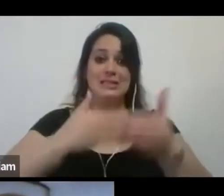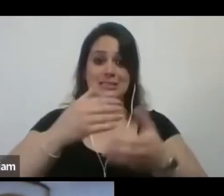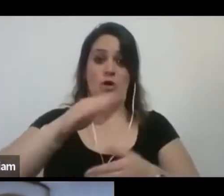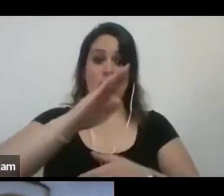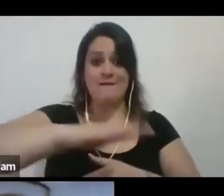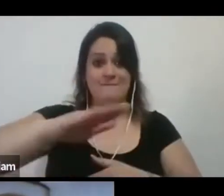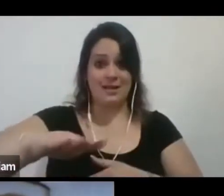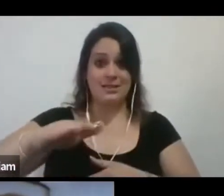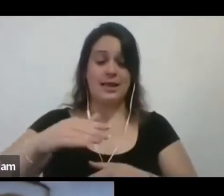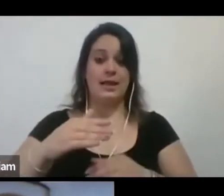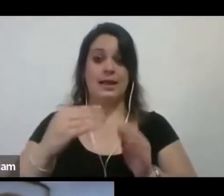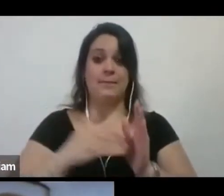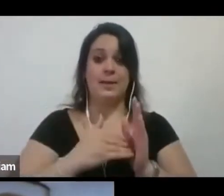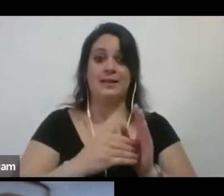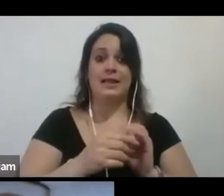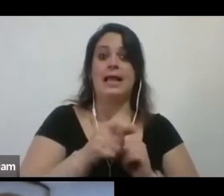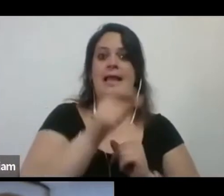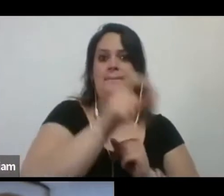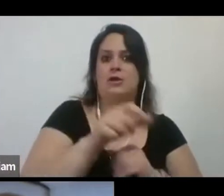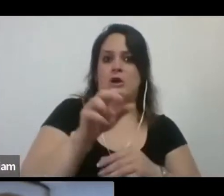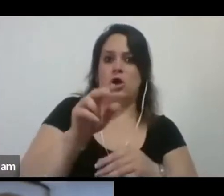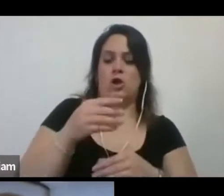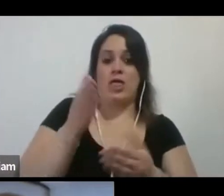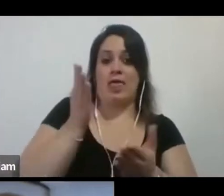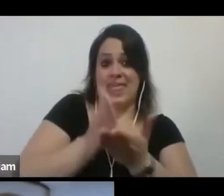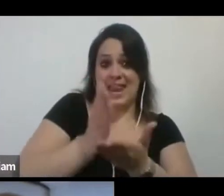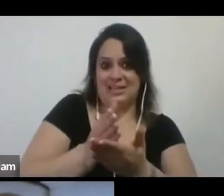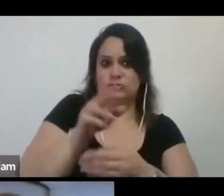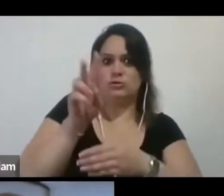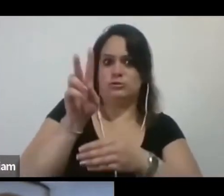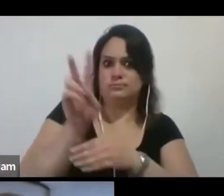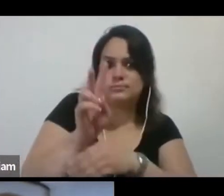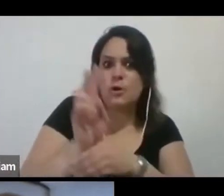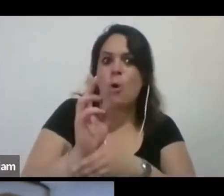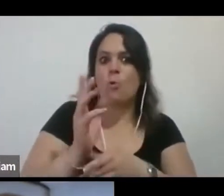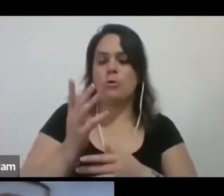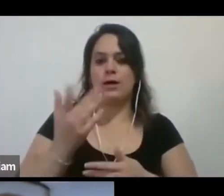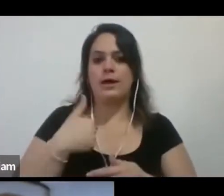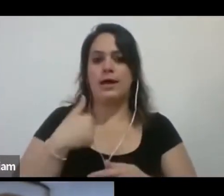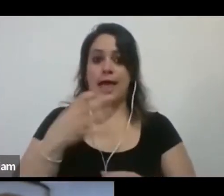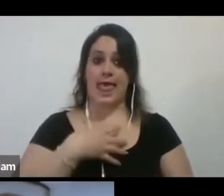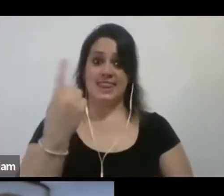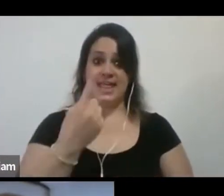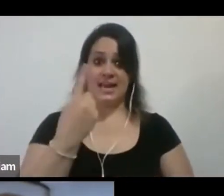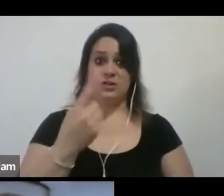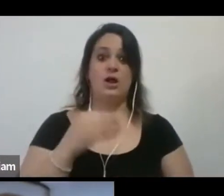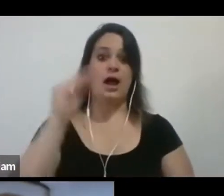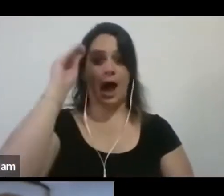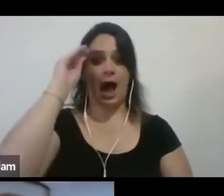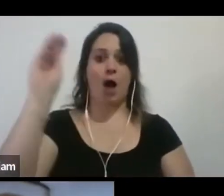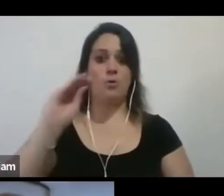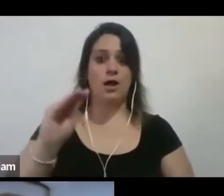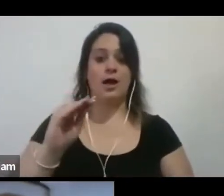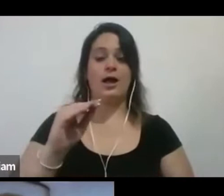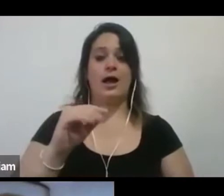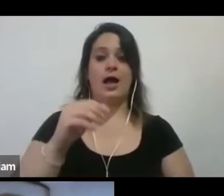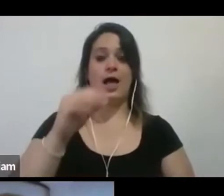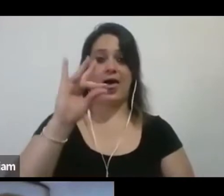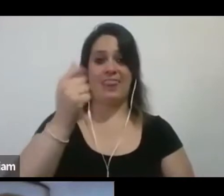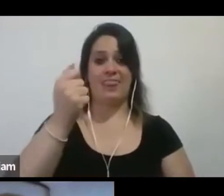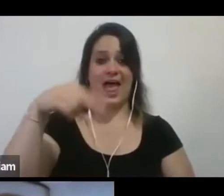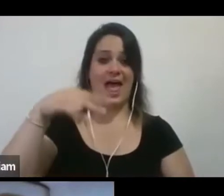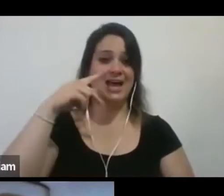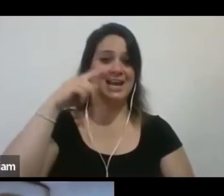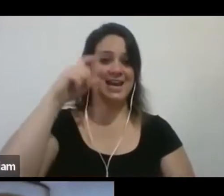Dirección de Protección y Restitución de Derechos, donde la directora es la abogada Daniela Torres y la